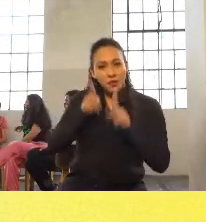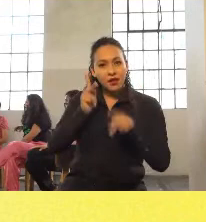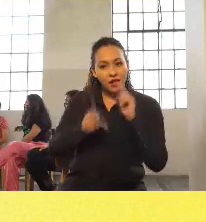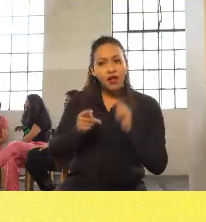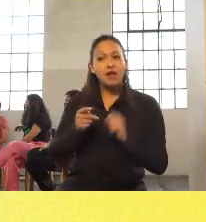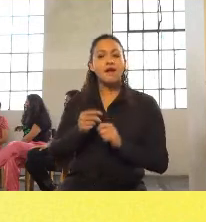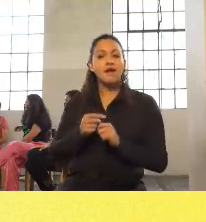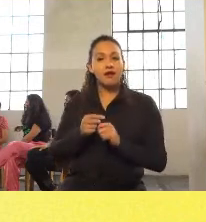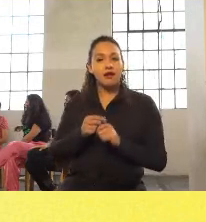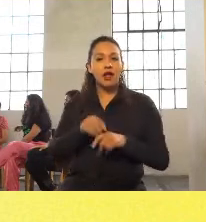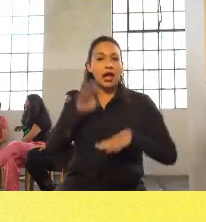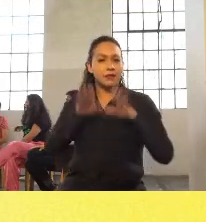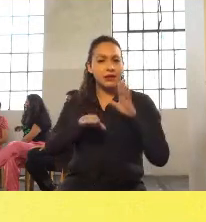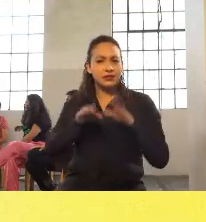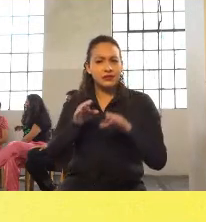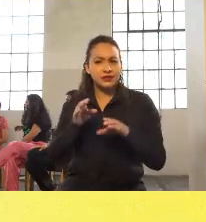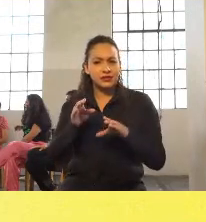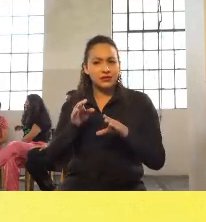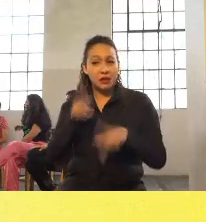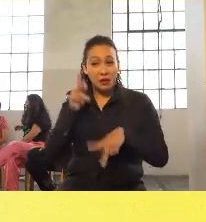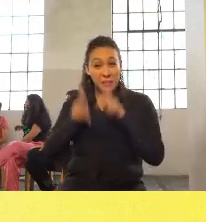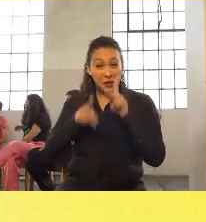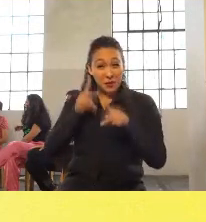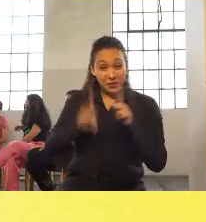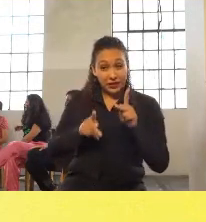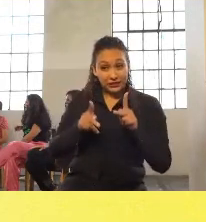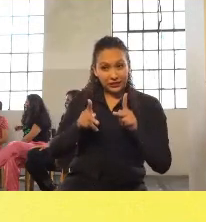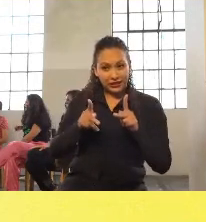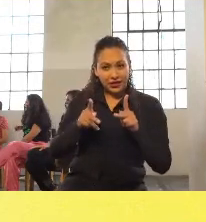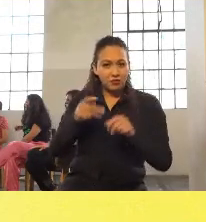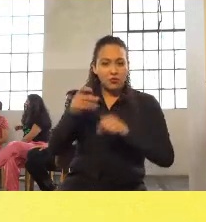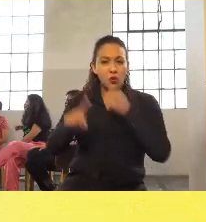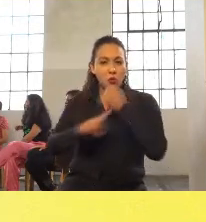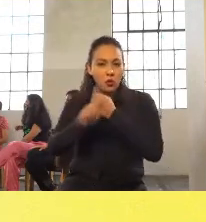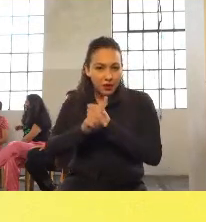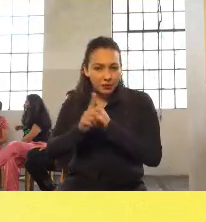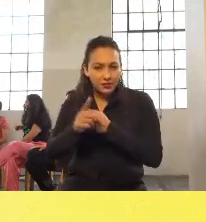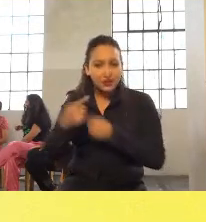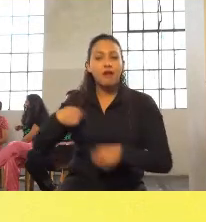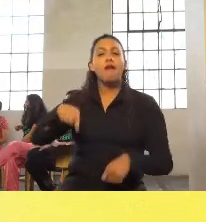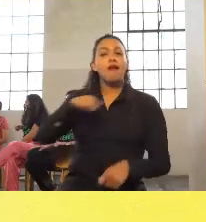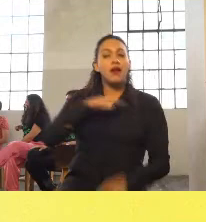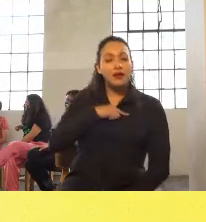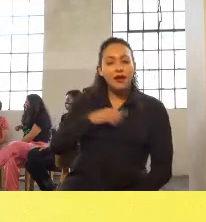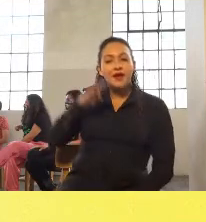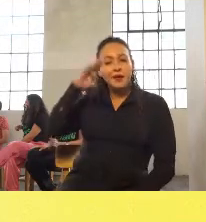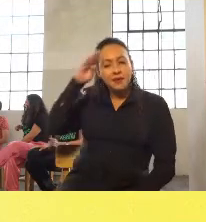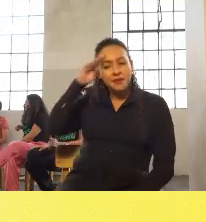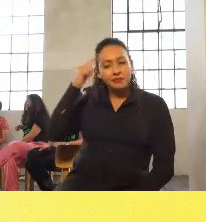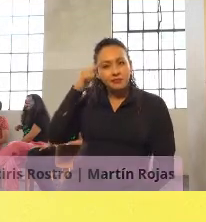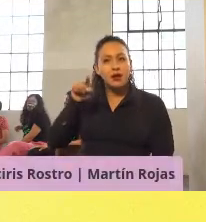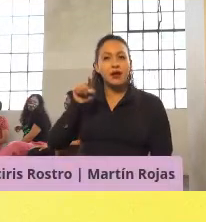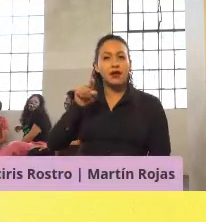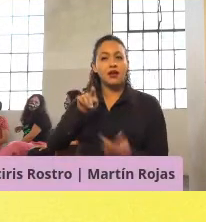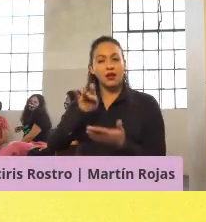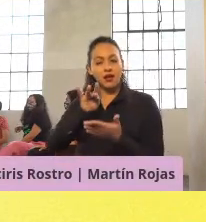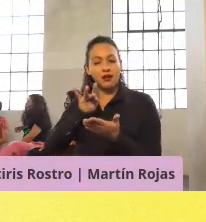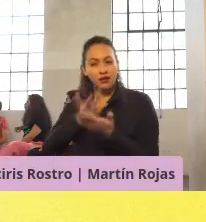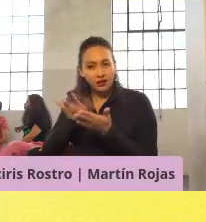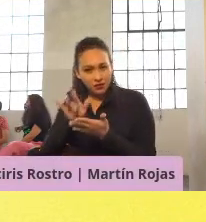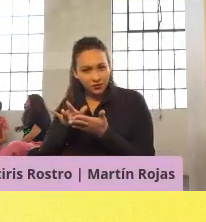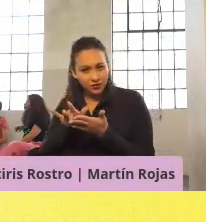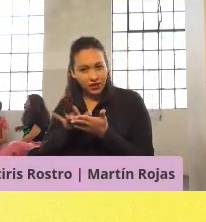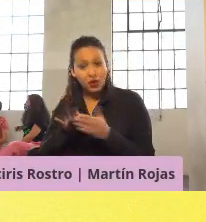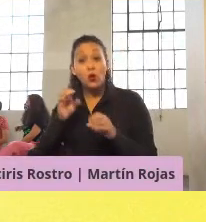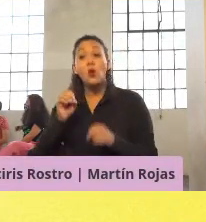tenemos de repente pues gente que llega y dice, oye, me está pasando esto, ¿cómo le hago? Me están acosando en internet. Y también